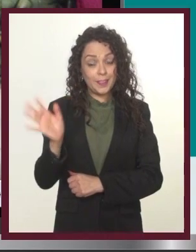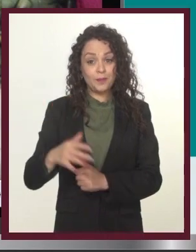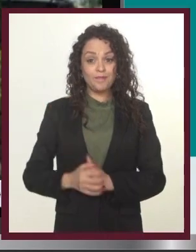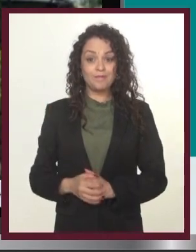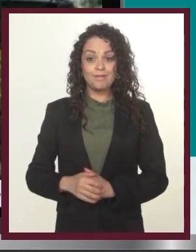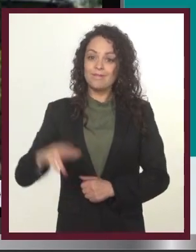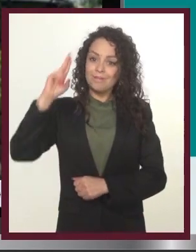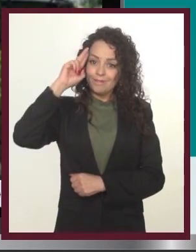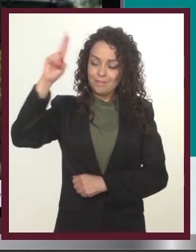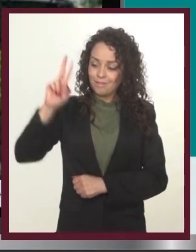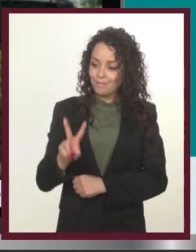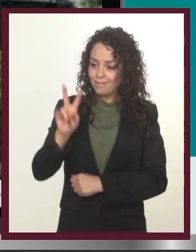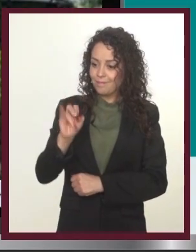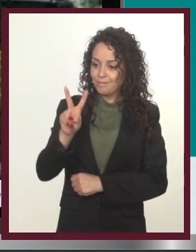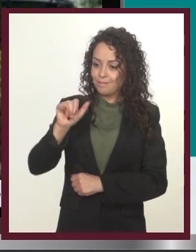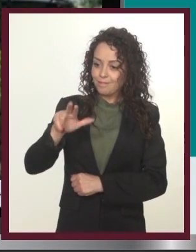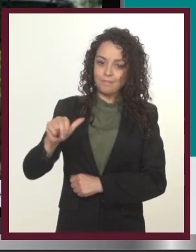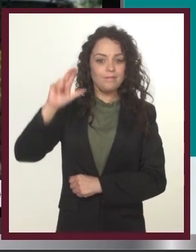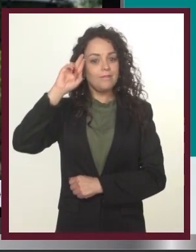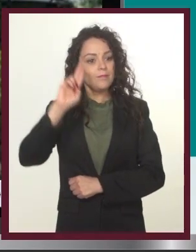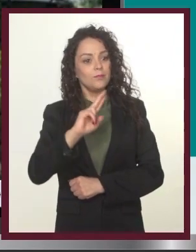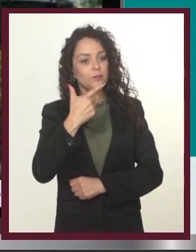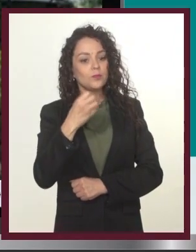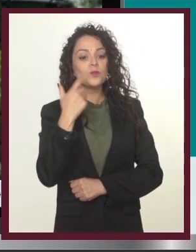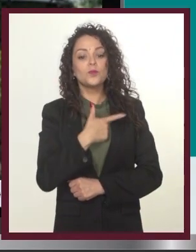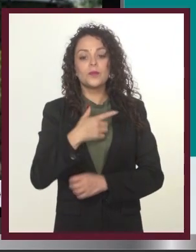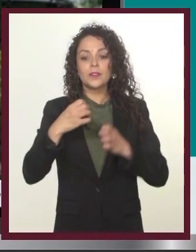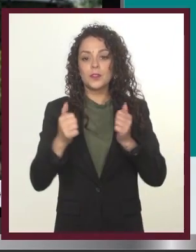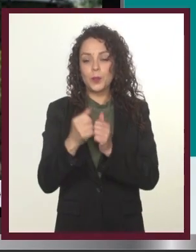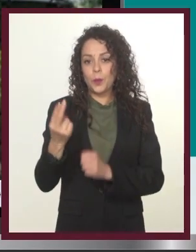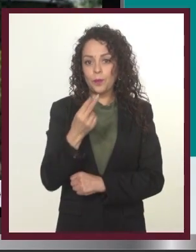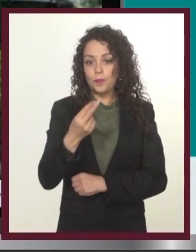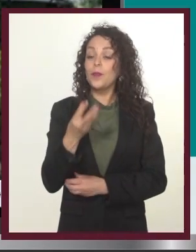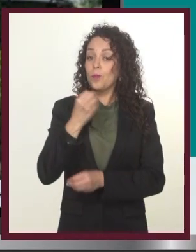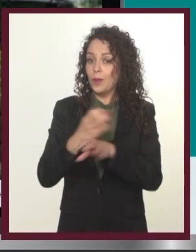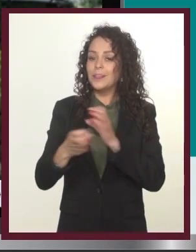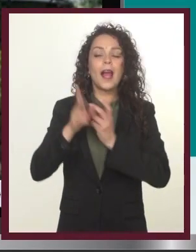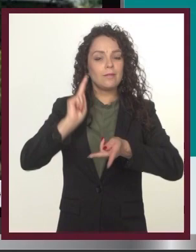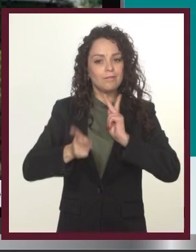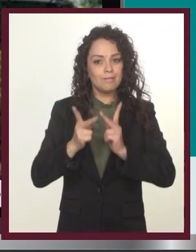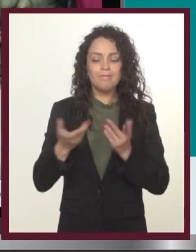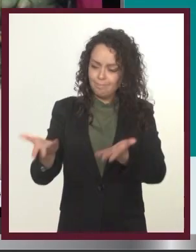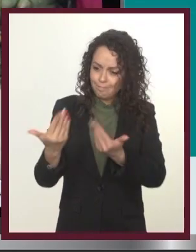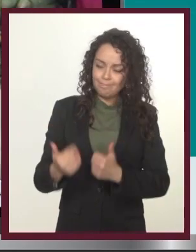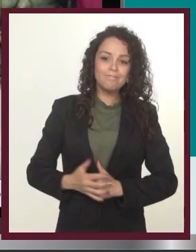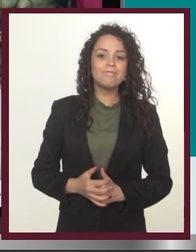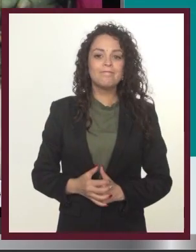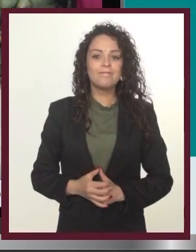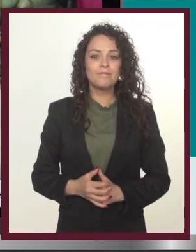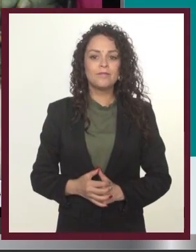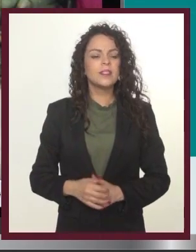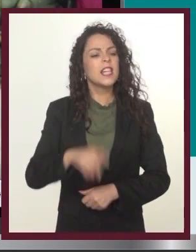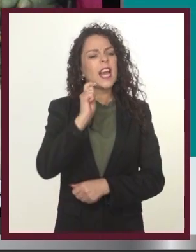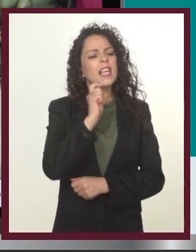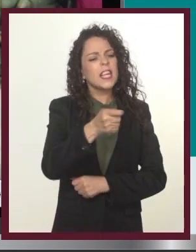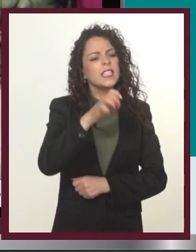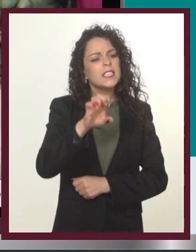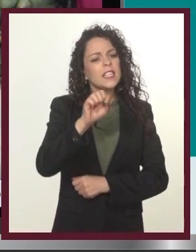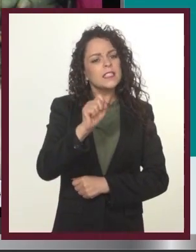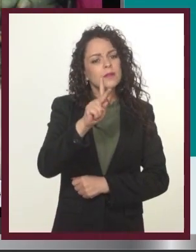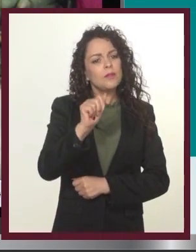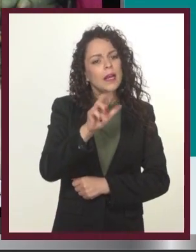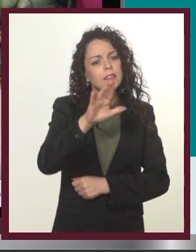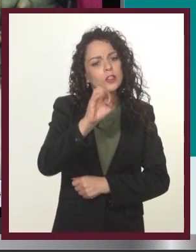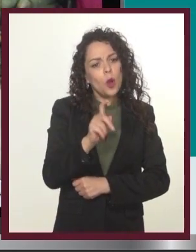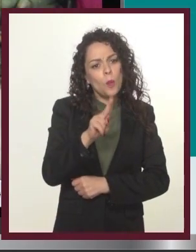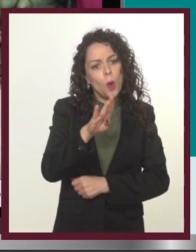¡Hola! Hola Viviana, hola Hugo, qué gusto estar con ustedes. Vamos a conversar muchas cosas. Adelante. ¿Qué es el espacio